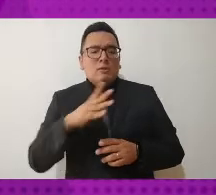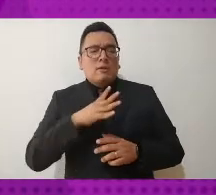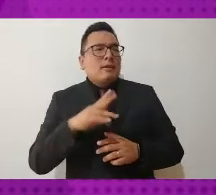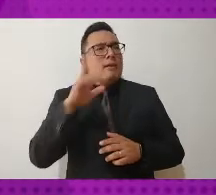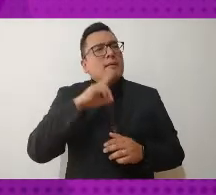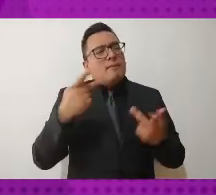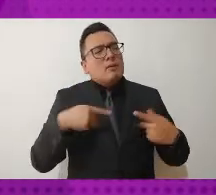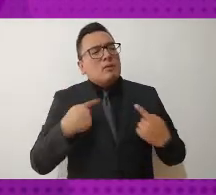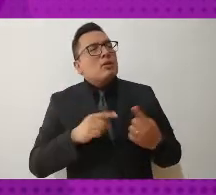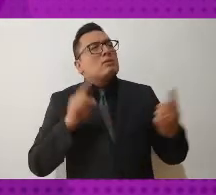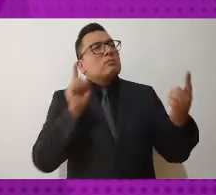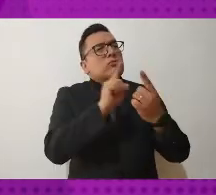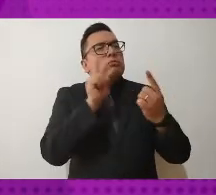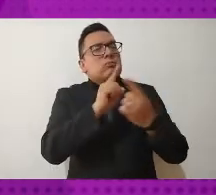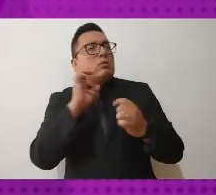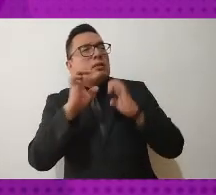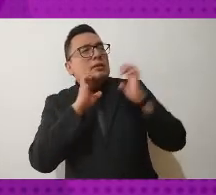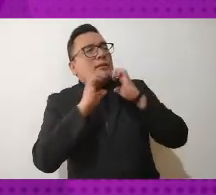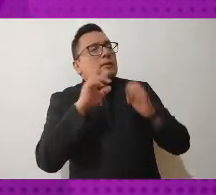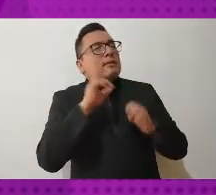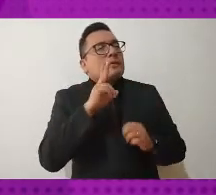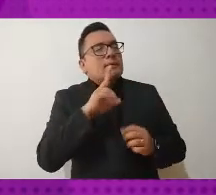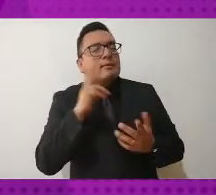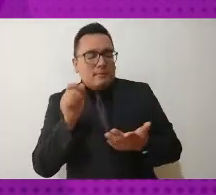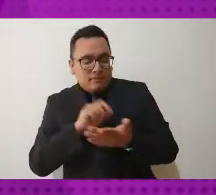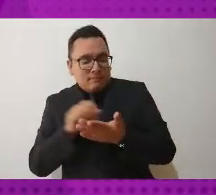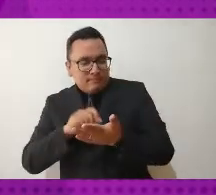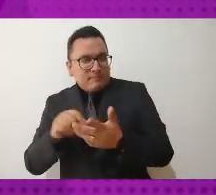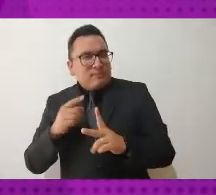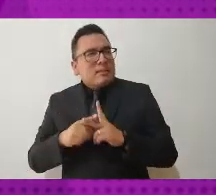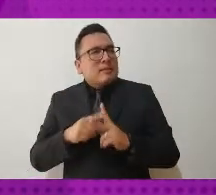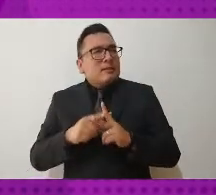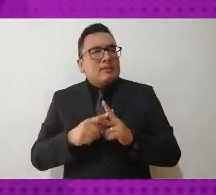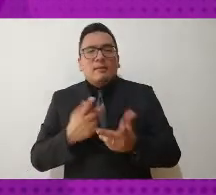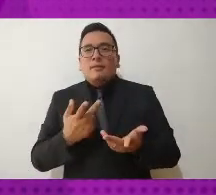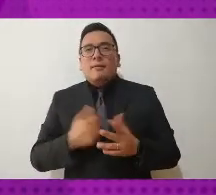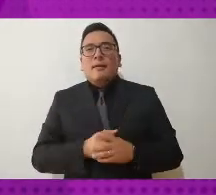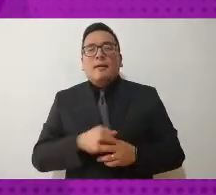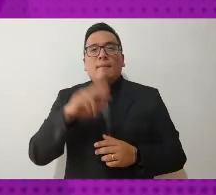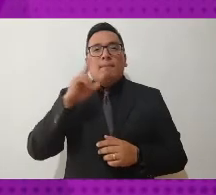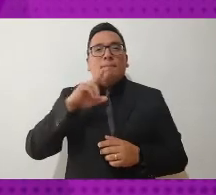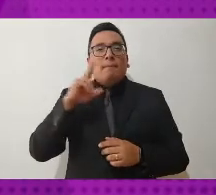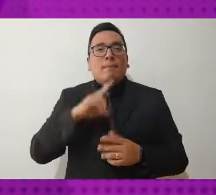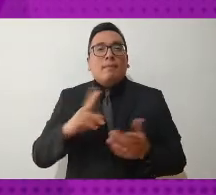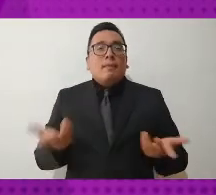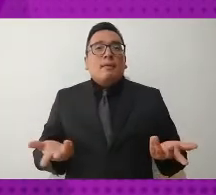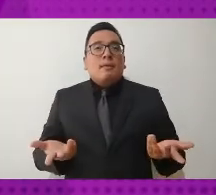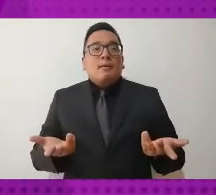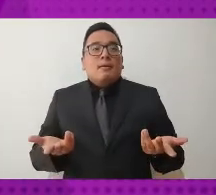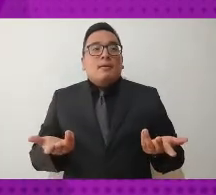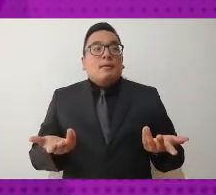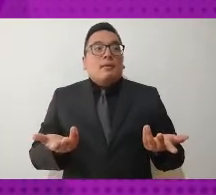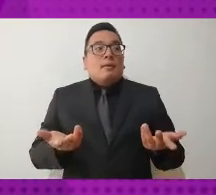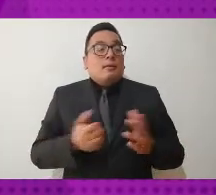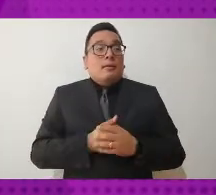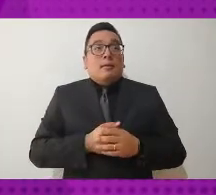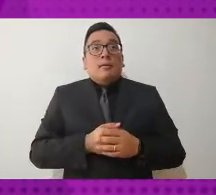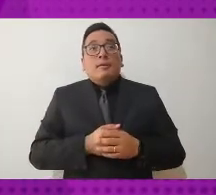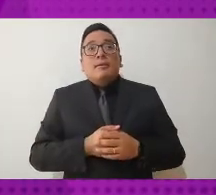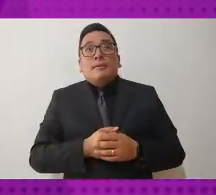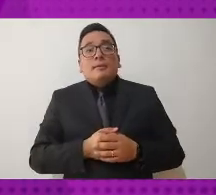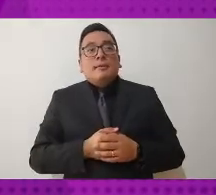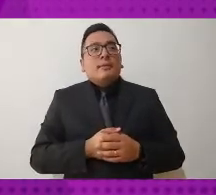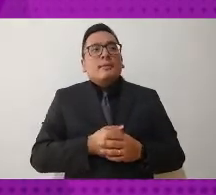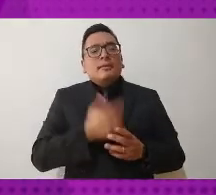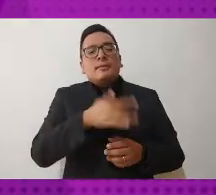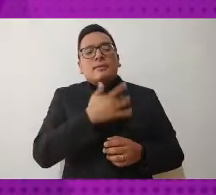encuestas por parte de activistas y demás de cuáles son las qué se puede decir como Cuáles son